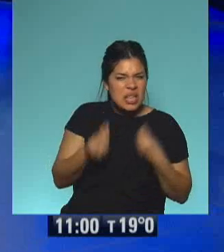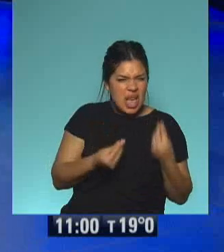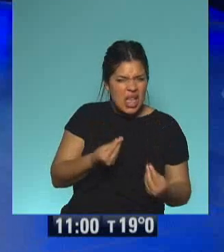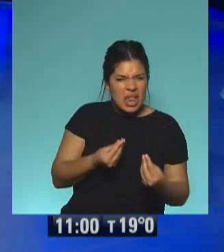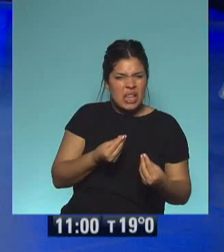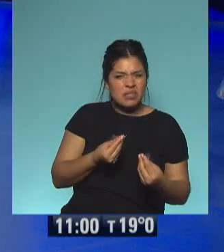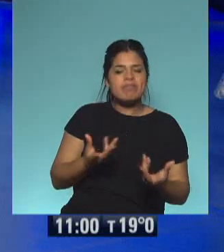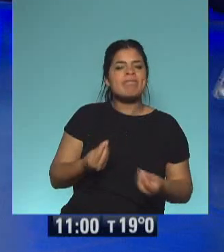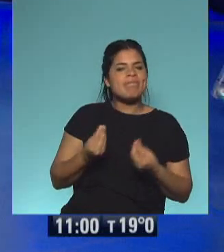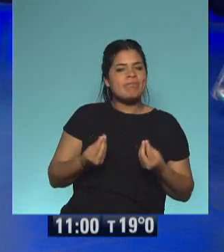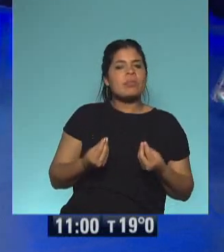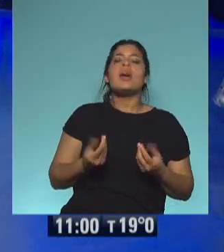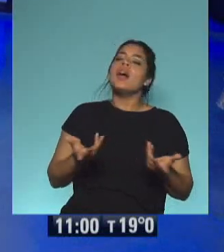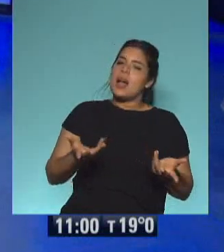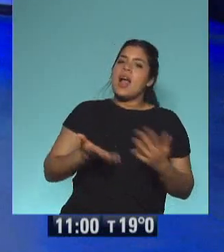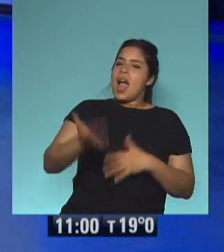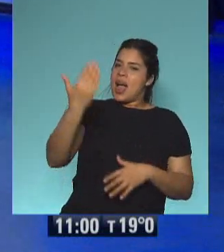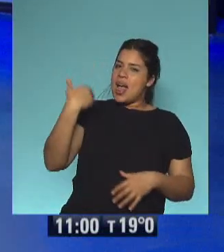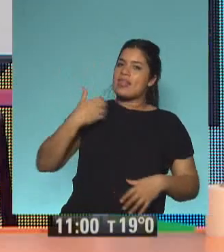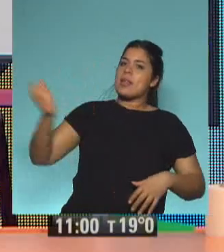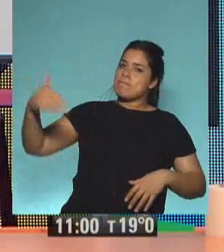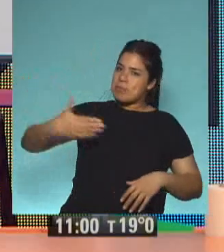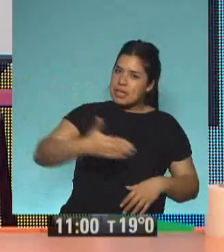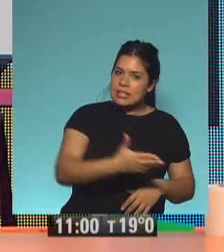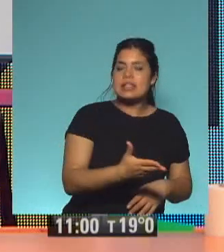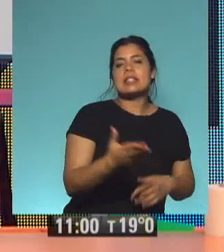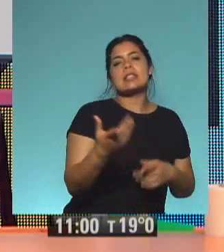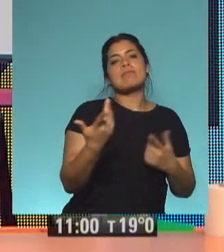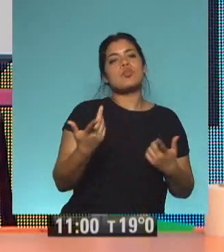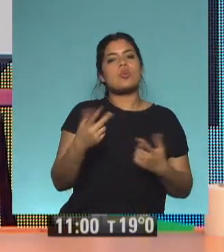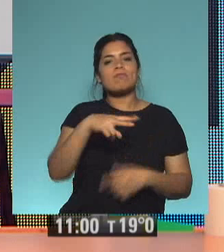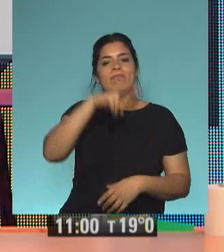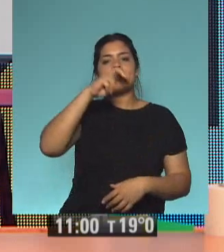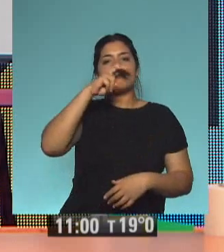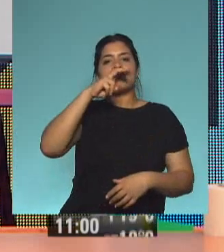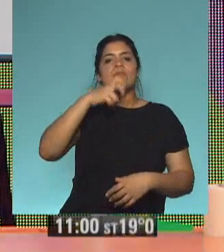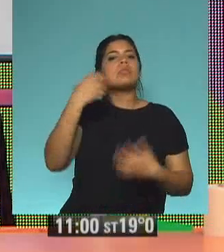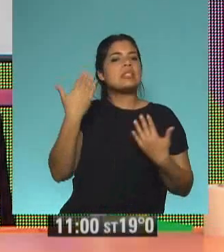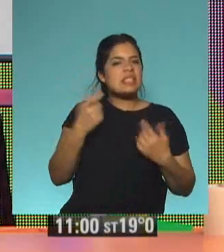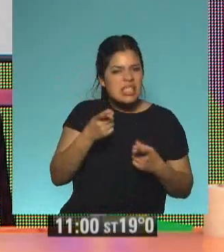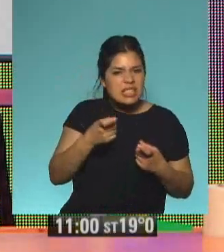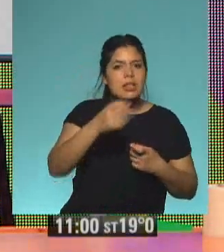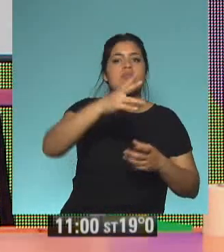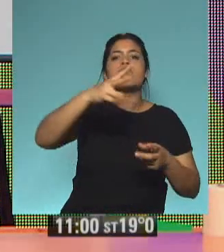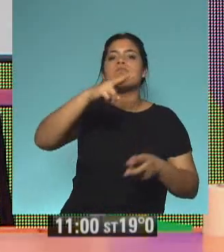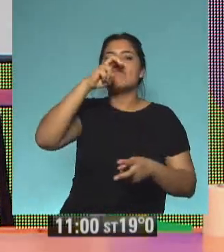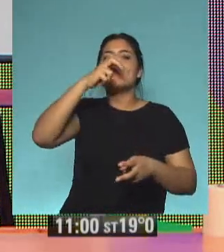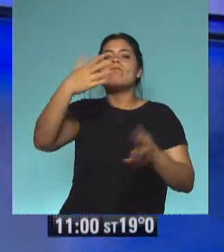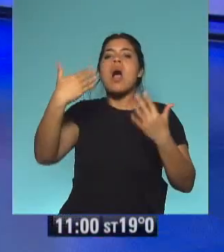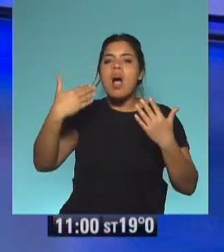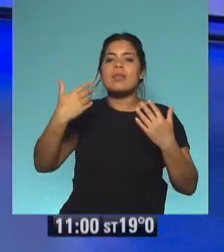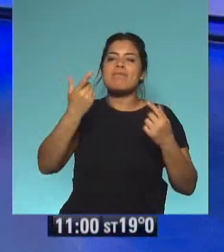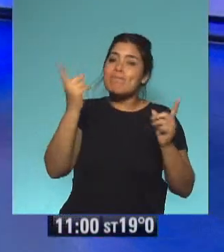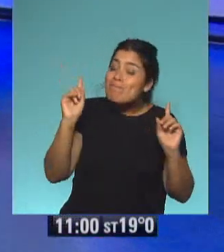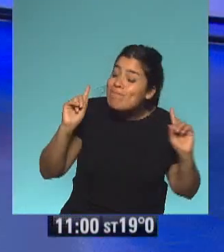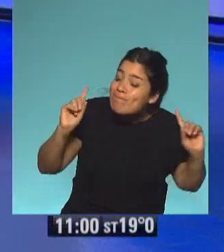Habíamos dicho que los entonces, peces, bien, que todos necesitamos respirar, que usamos el aire para respirar y que los peces también respiran, pero